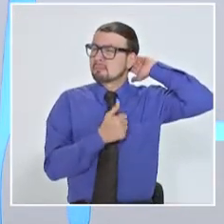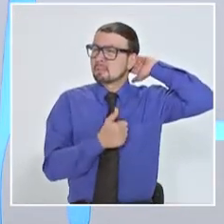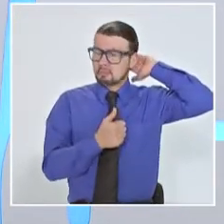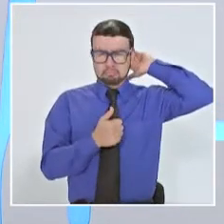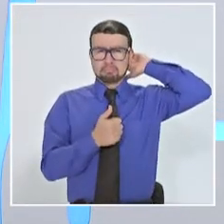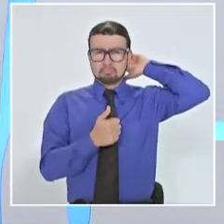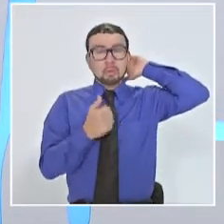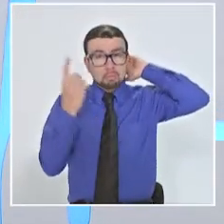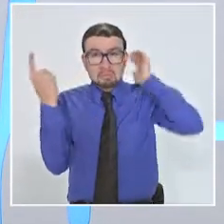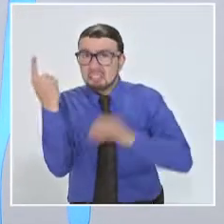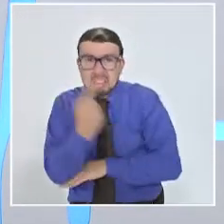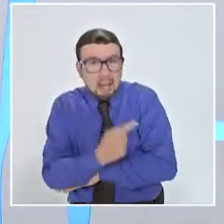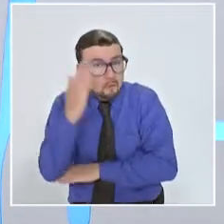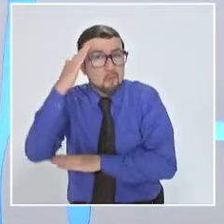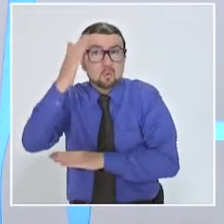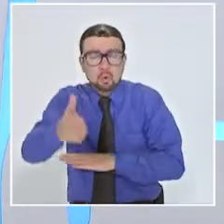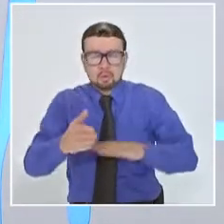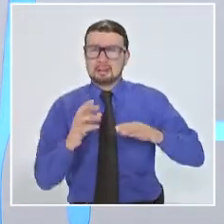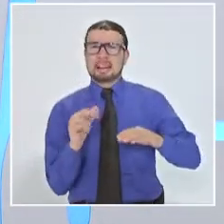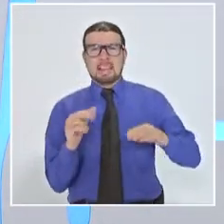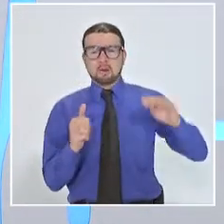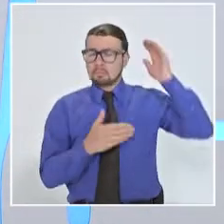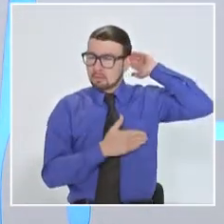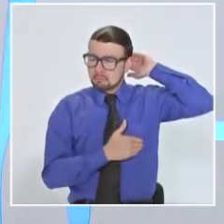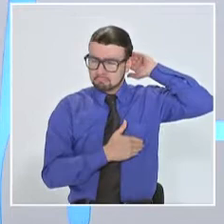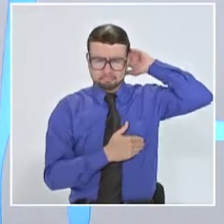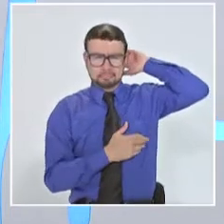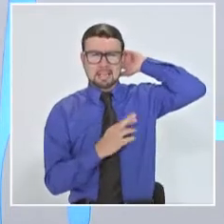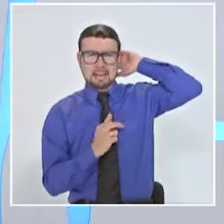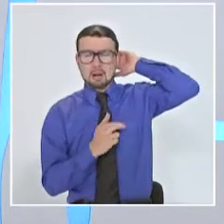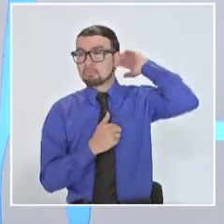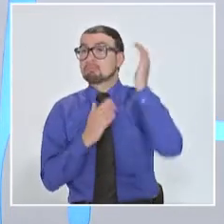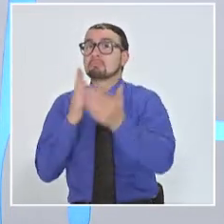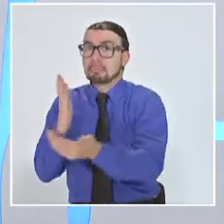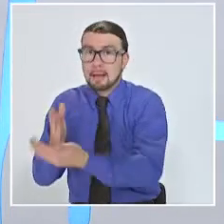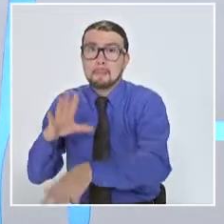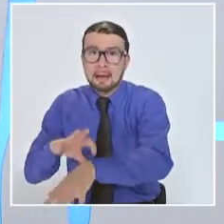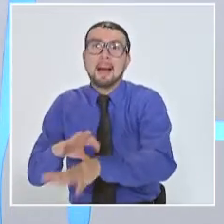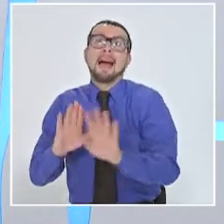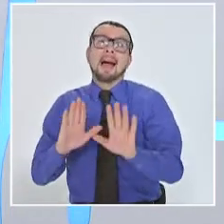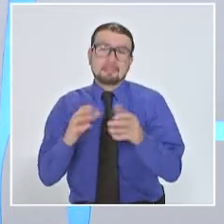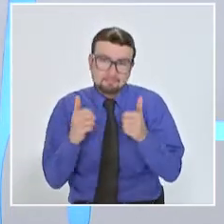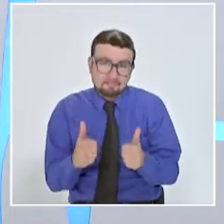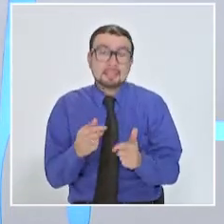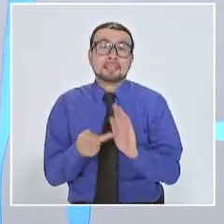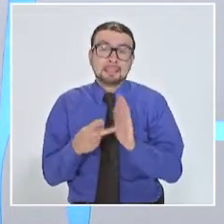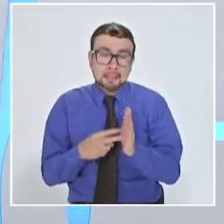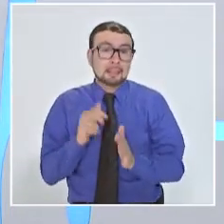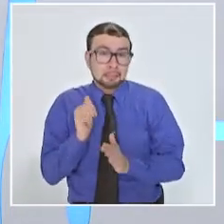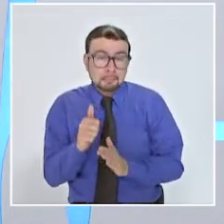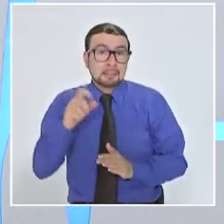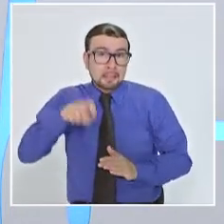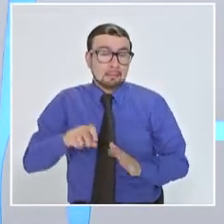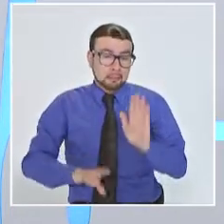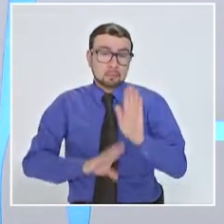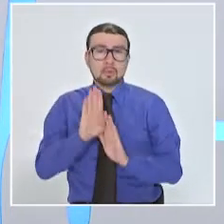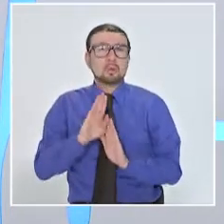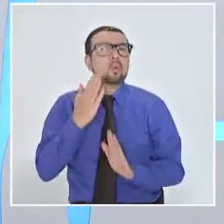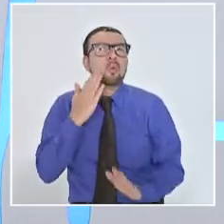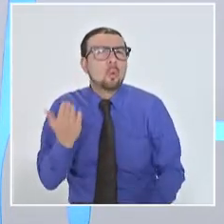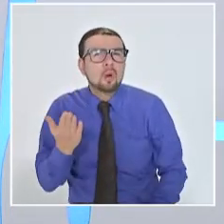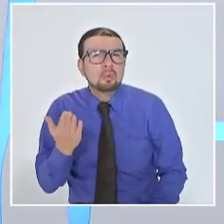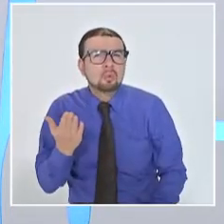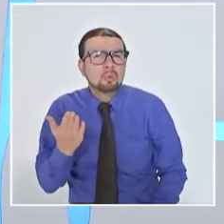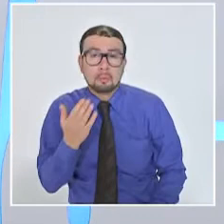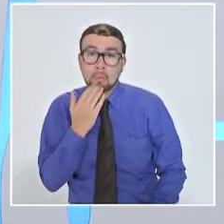sea, en ese momento ella dice, aquí hay algo extraño y voy a consultar. Entonces, eso es el principio y lo que se debe realizar del autoexamen. ¿Cuándo se debe hacer?